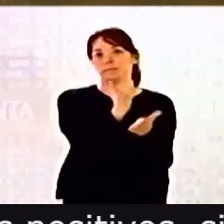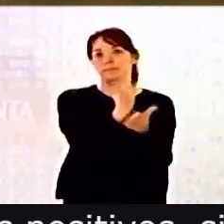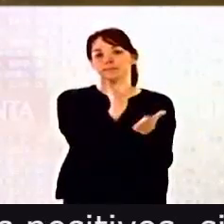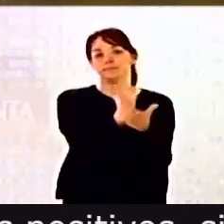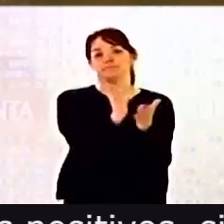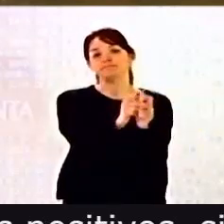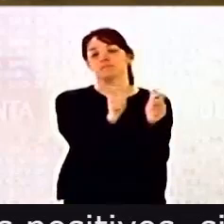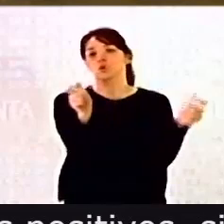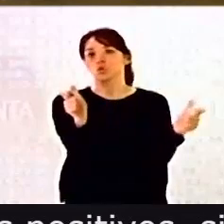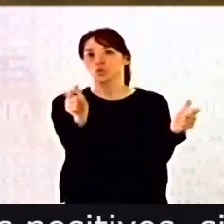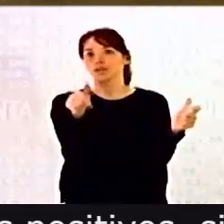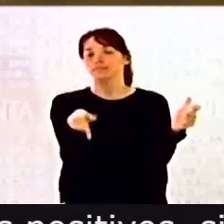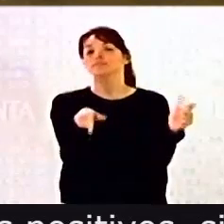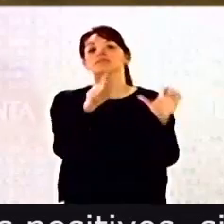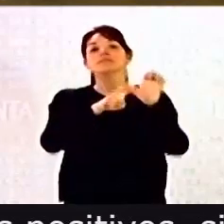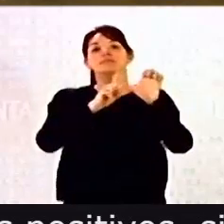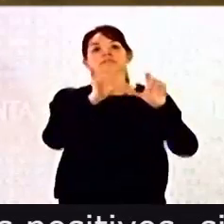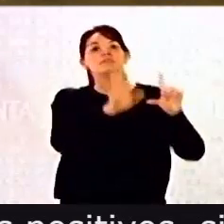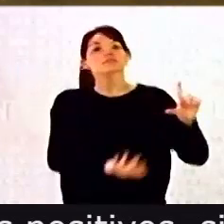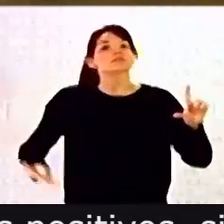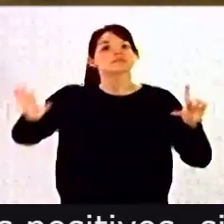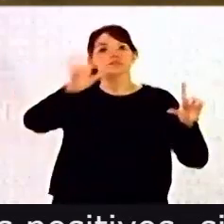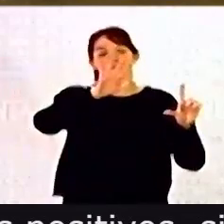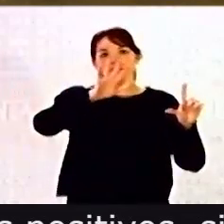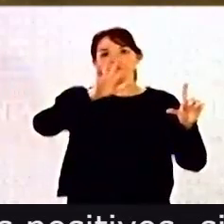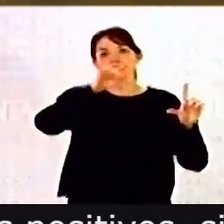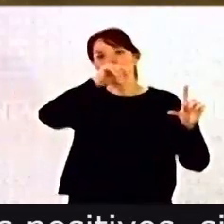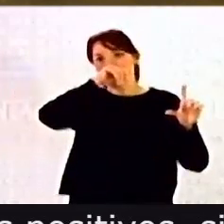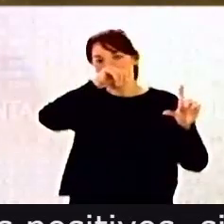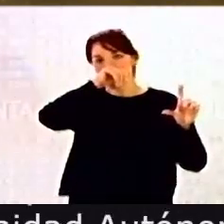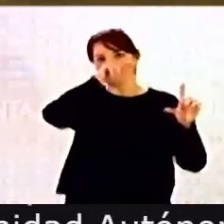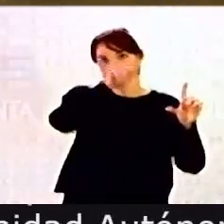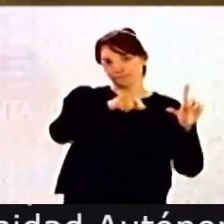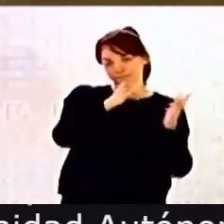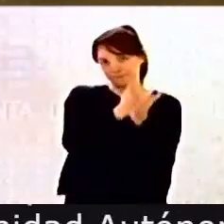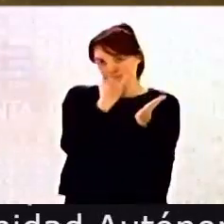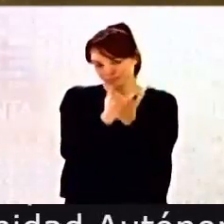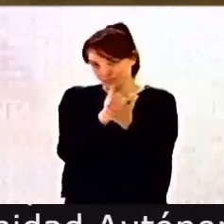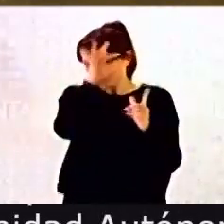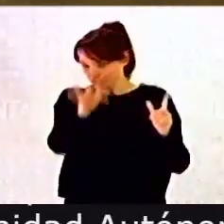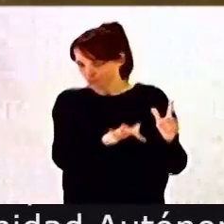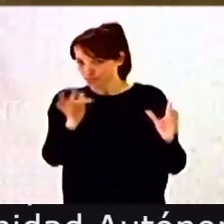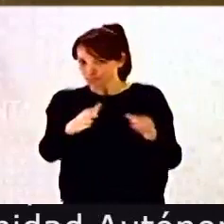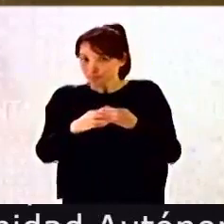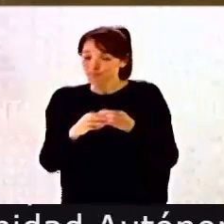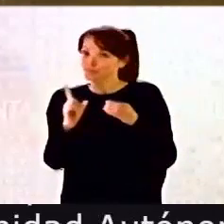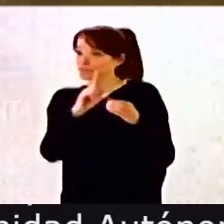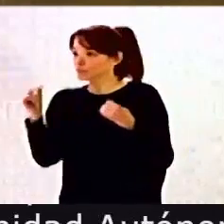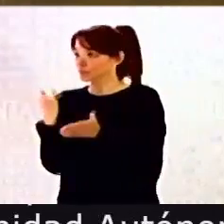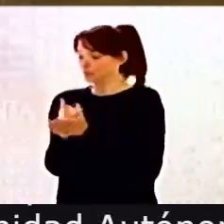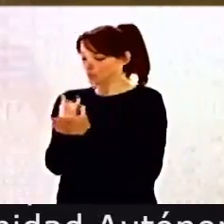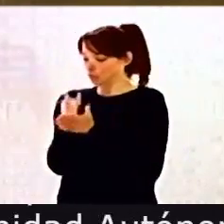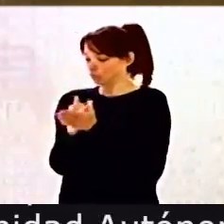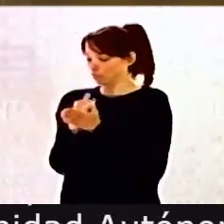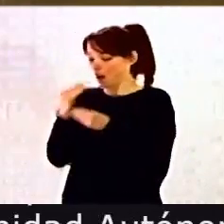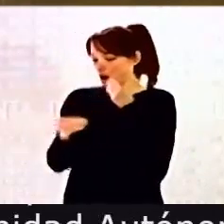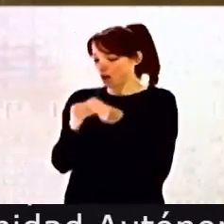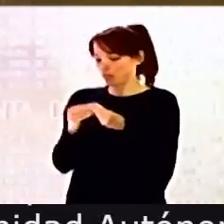esa prueba en nuestra comunidad autónoma es que del total de las pruebas que hacemos, si hiciésemos 100 pruebas, nos